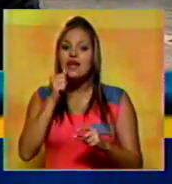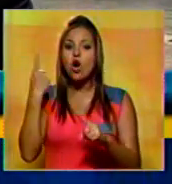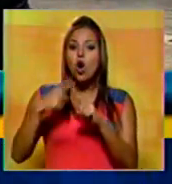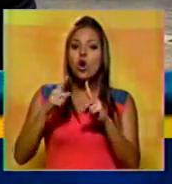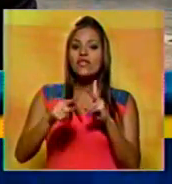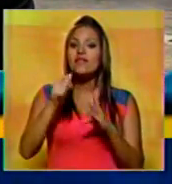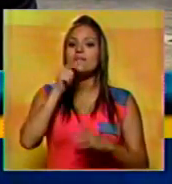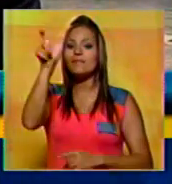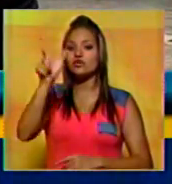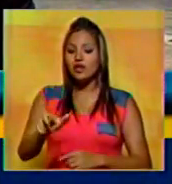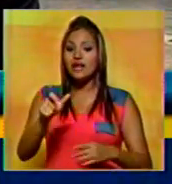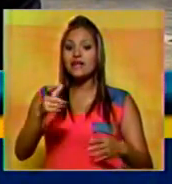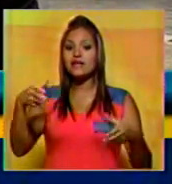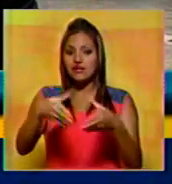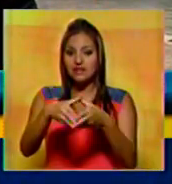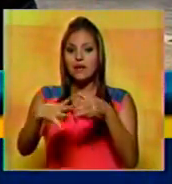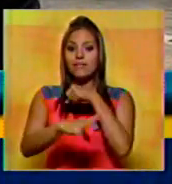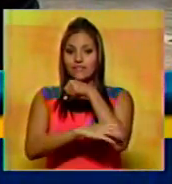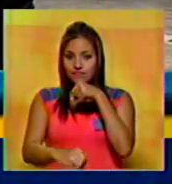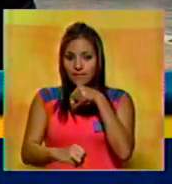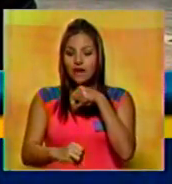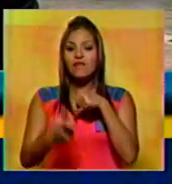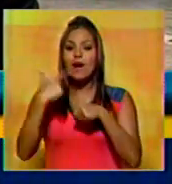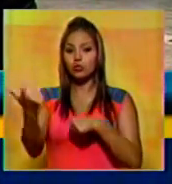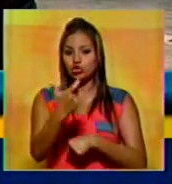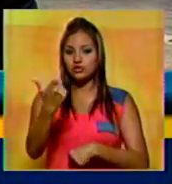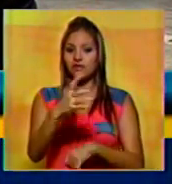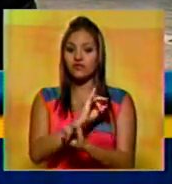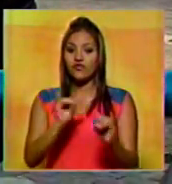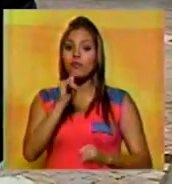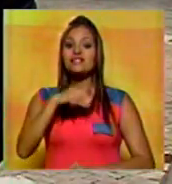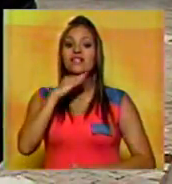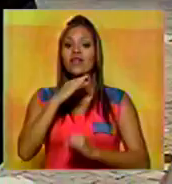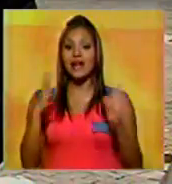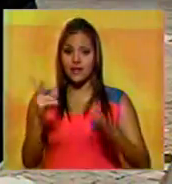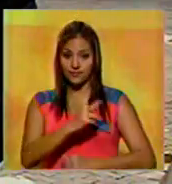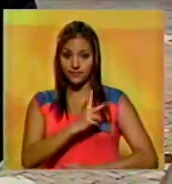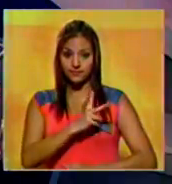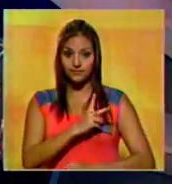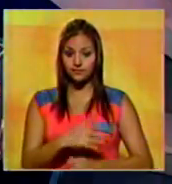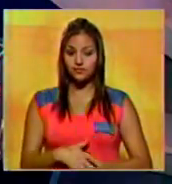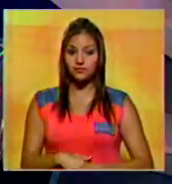demás integrantes de esta banda criminal en Sabana Grande euclide sotillo noticiero venevisión